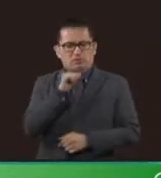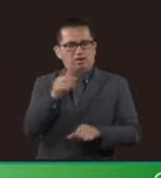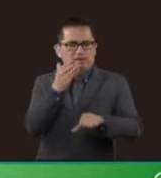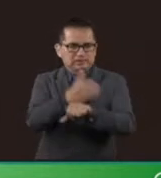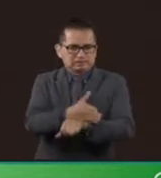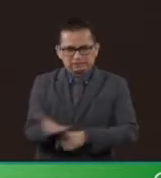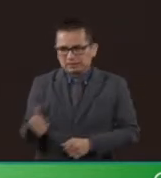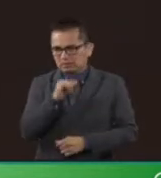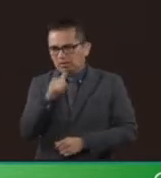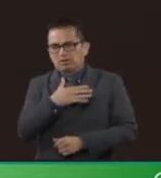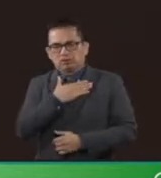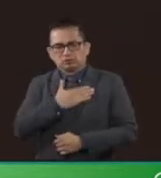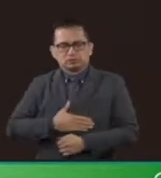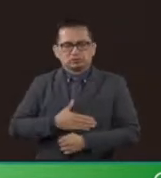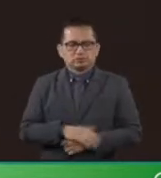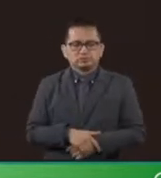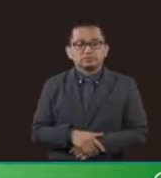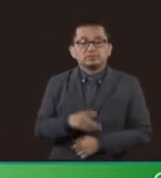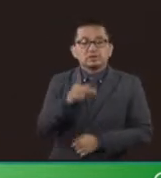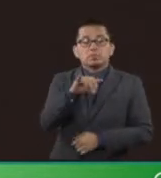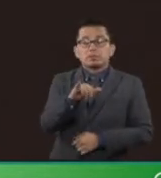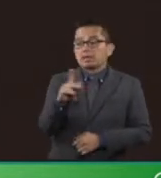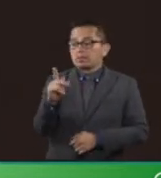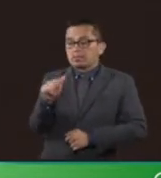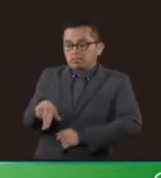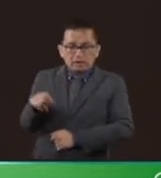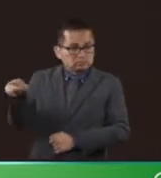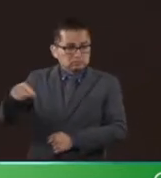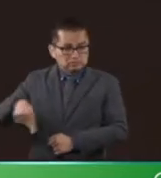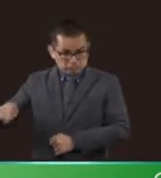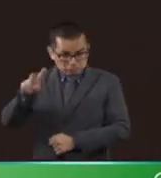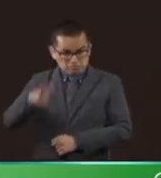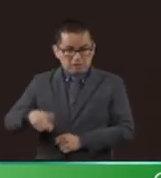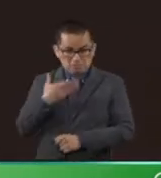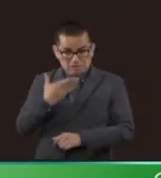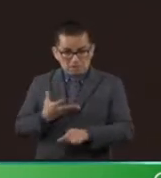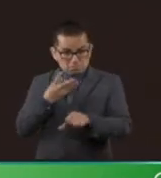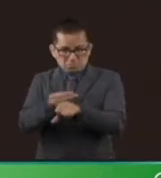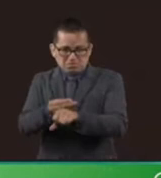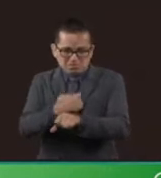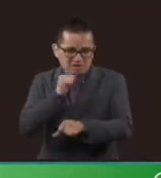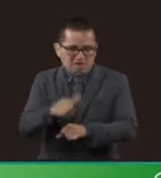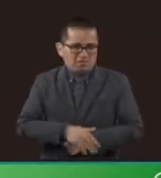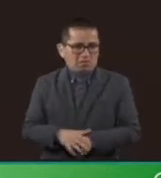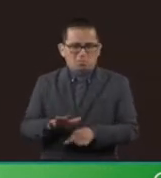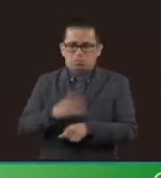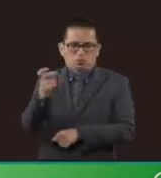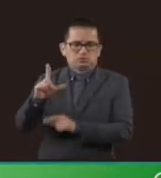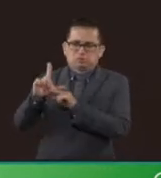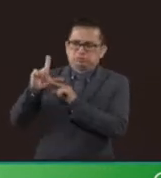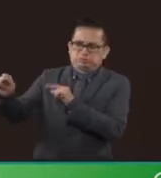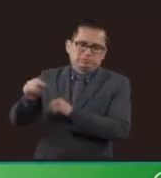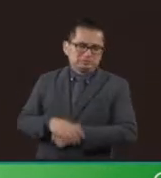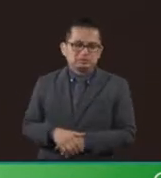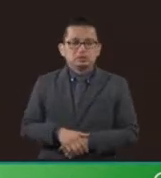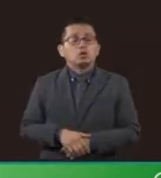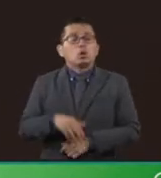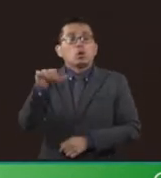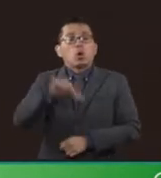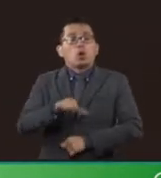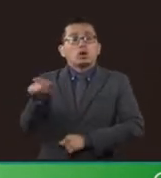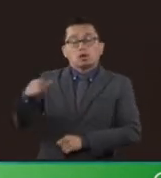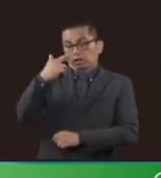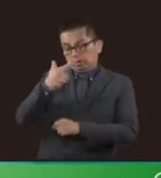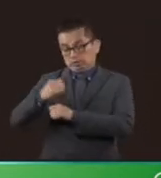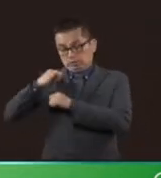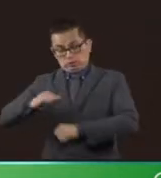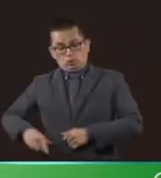injusticia el prian no supo resolverlo por eso ya se van pero hoy donde todavía gobiernan como en Aguascalientes siguen